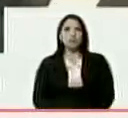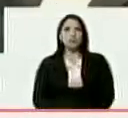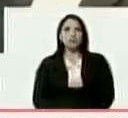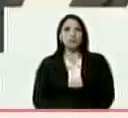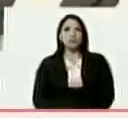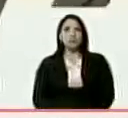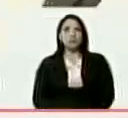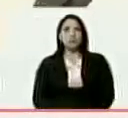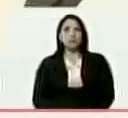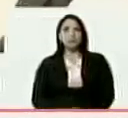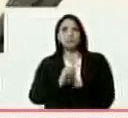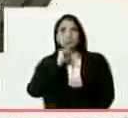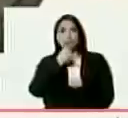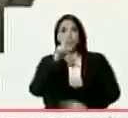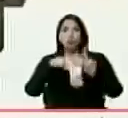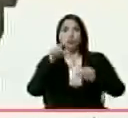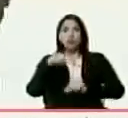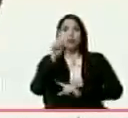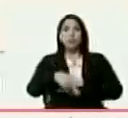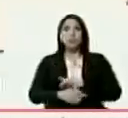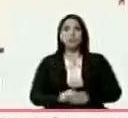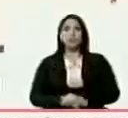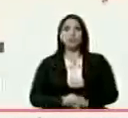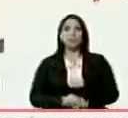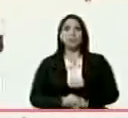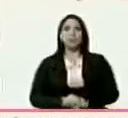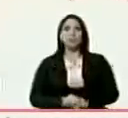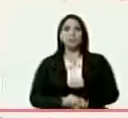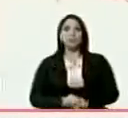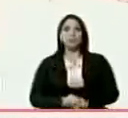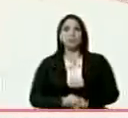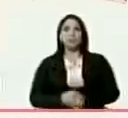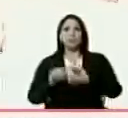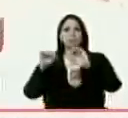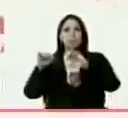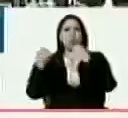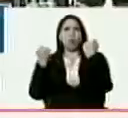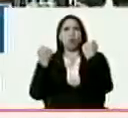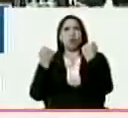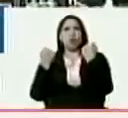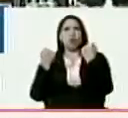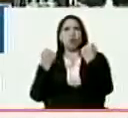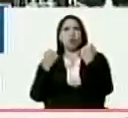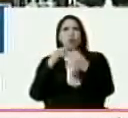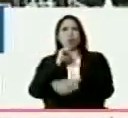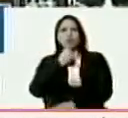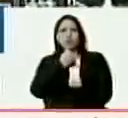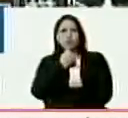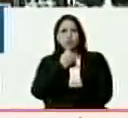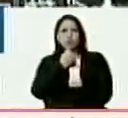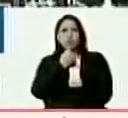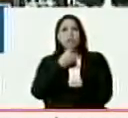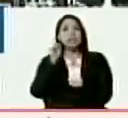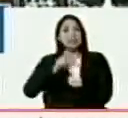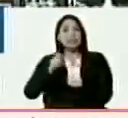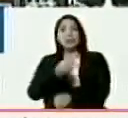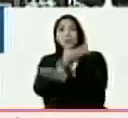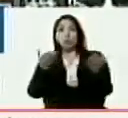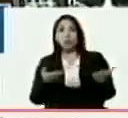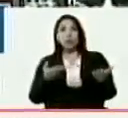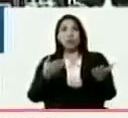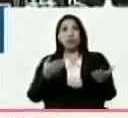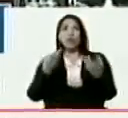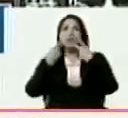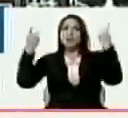Hasta esa cuenta. Nos bloquean, necesitamos de ustedes, para que le digan al mundo que aquí en Venezuela no nos